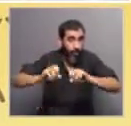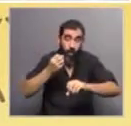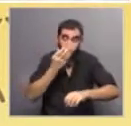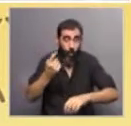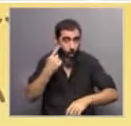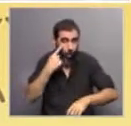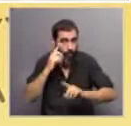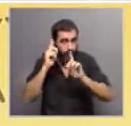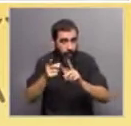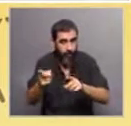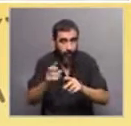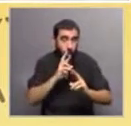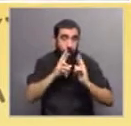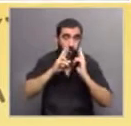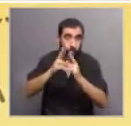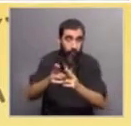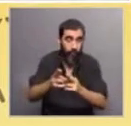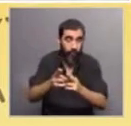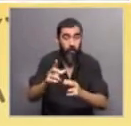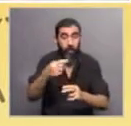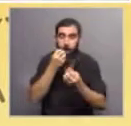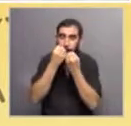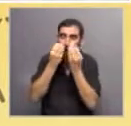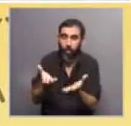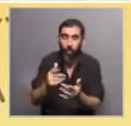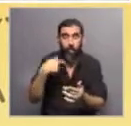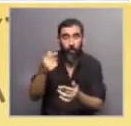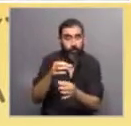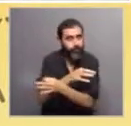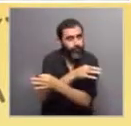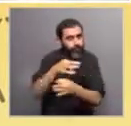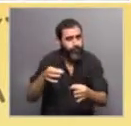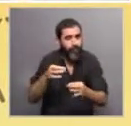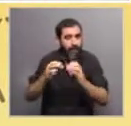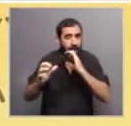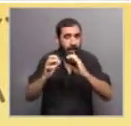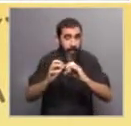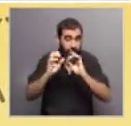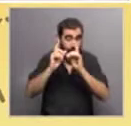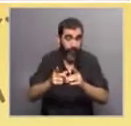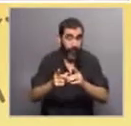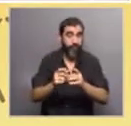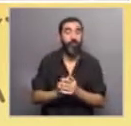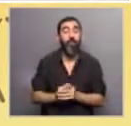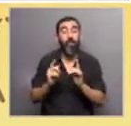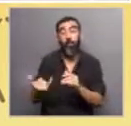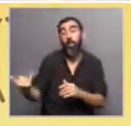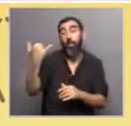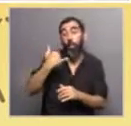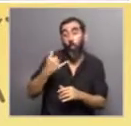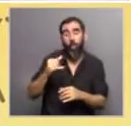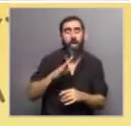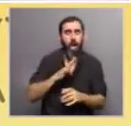conocer objetivamente estos resultados para justamente mejorar la eficiencia energética. Nos contaban también que, bueno, que hay una